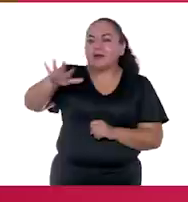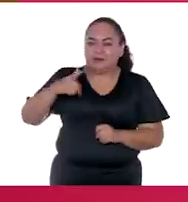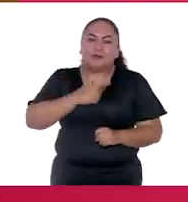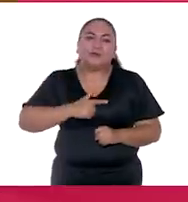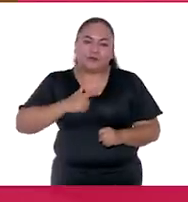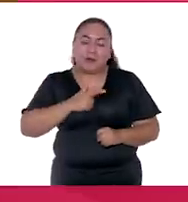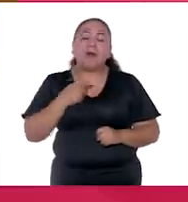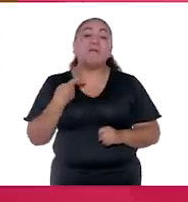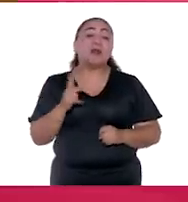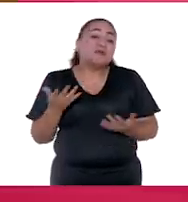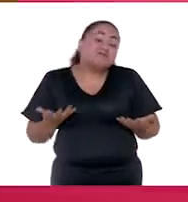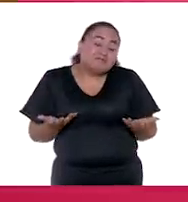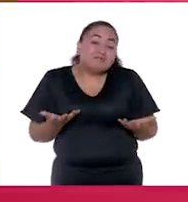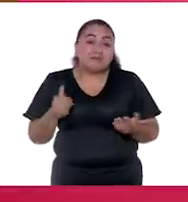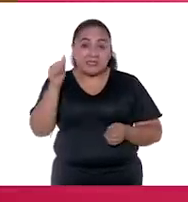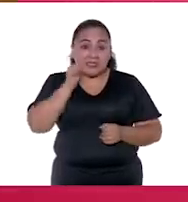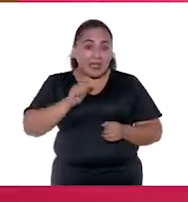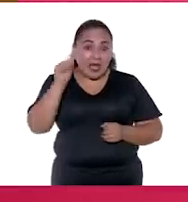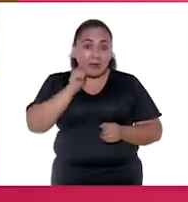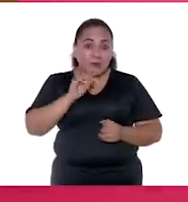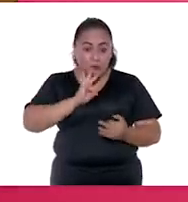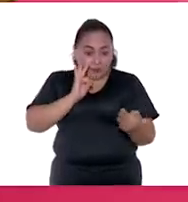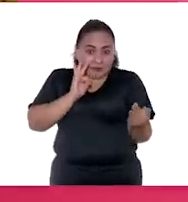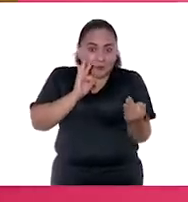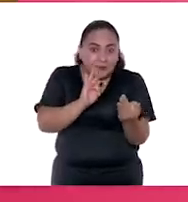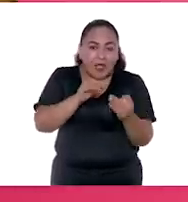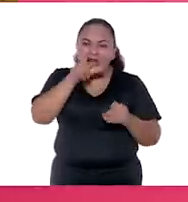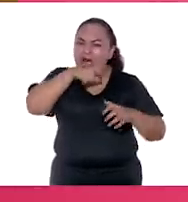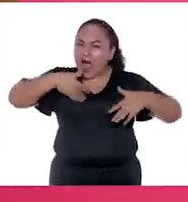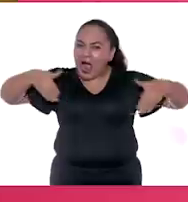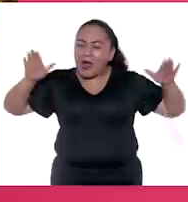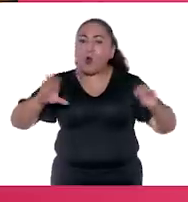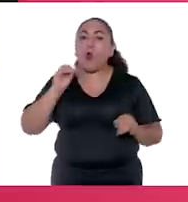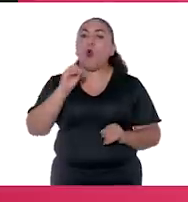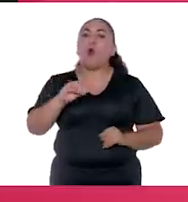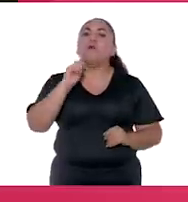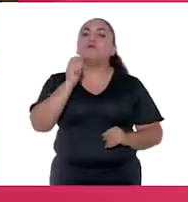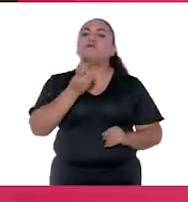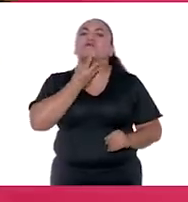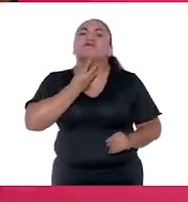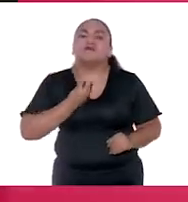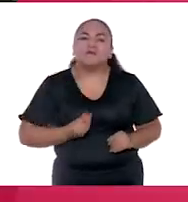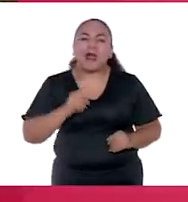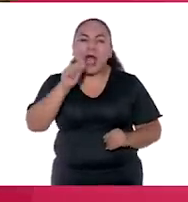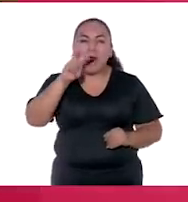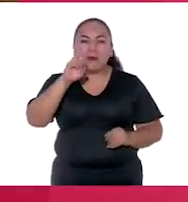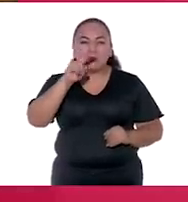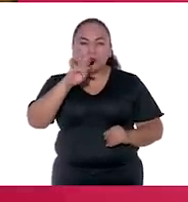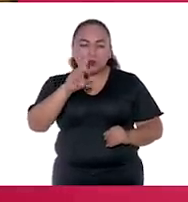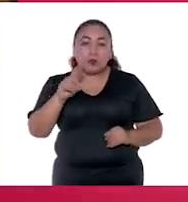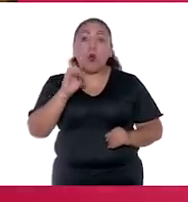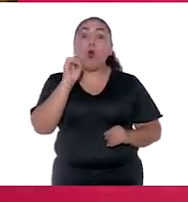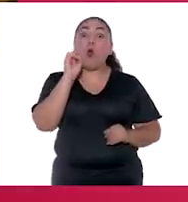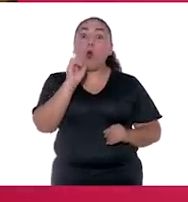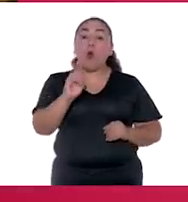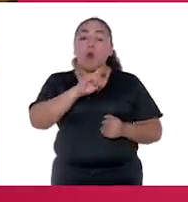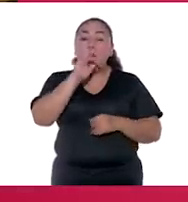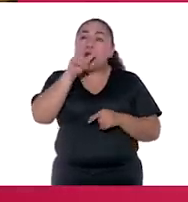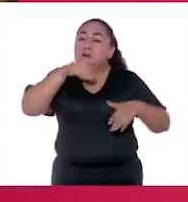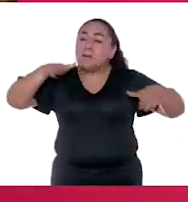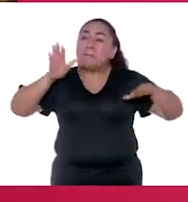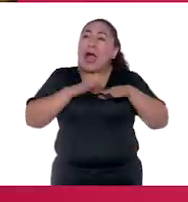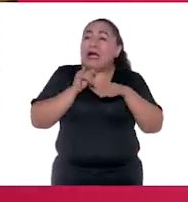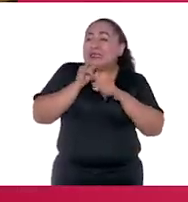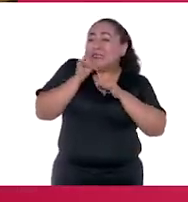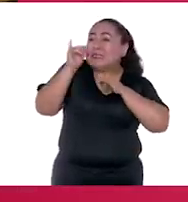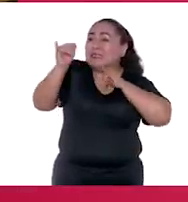Pero bueno, no siempre se puede ver así de cerca un águila o un avestruz o esos extraños pájaros que solo viven en zonas muy especiales de la